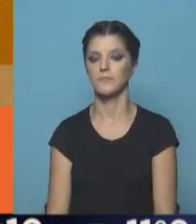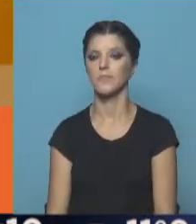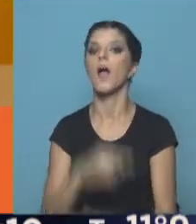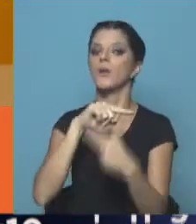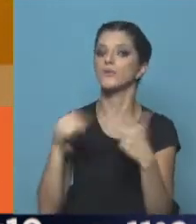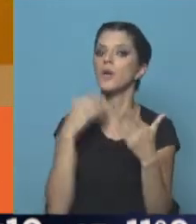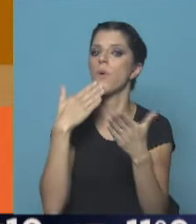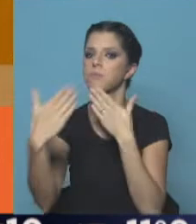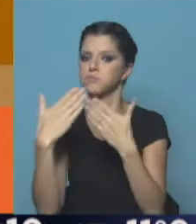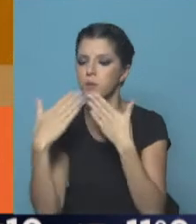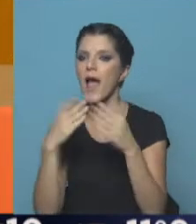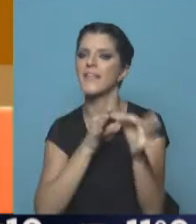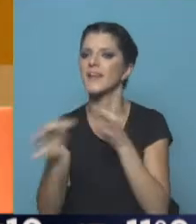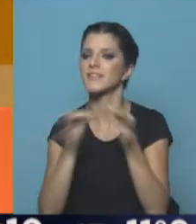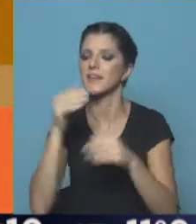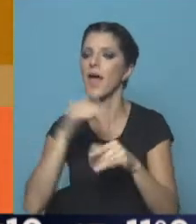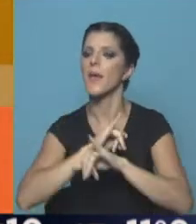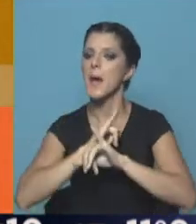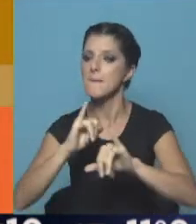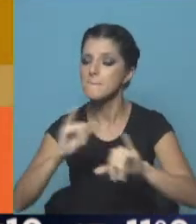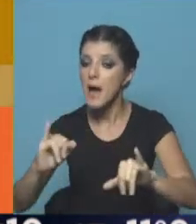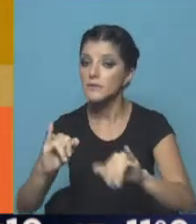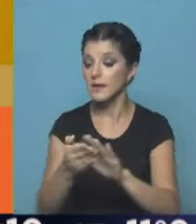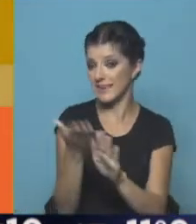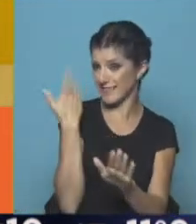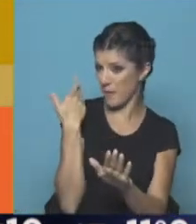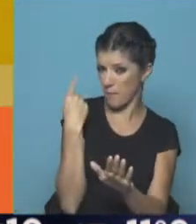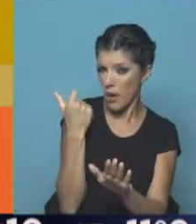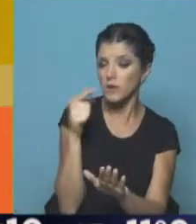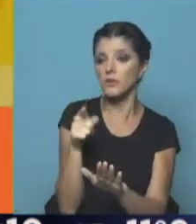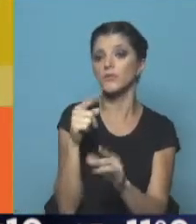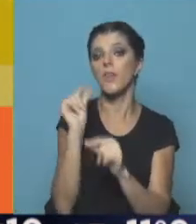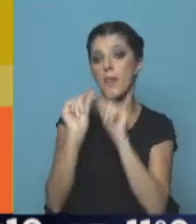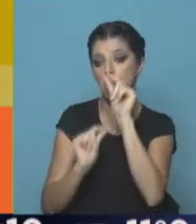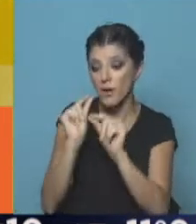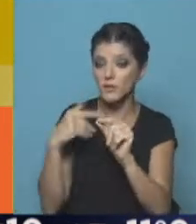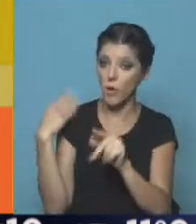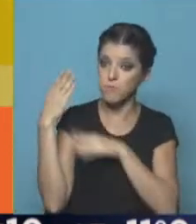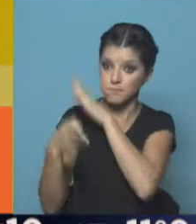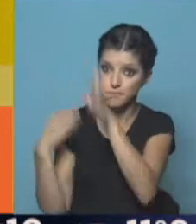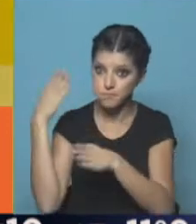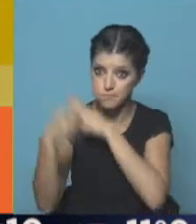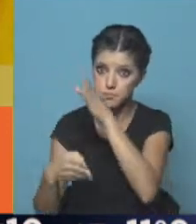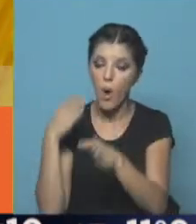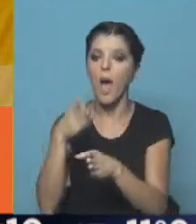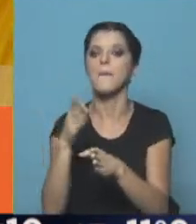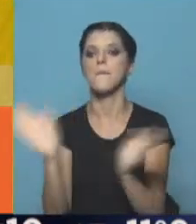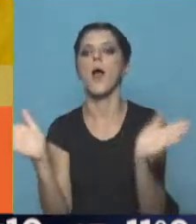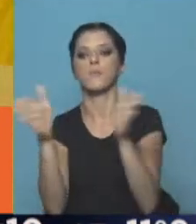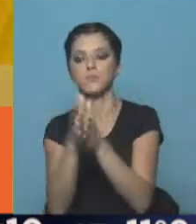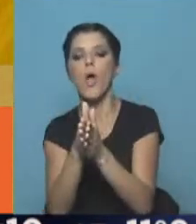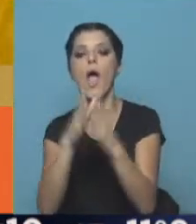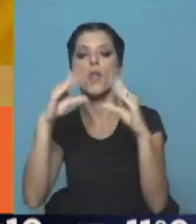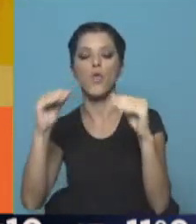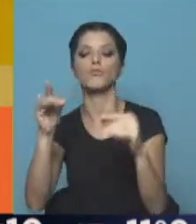de campaña y luego, hace unos momentos, fueron entrando aquí a la Quinta de Olivos para compartir una cena con el presidente Mauricio